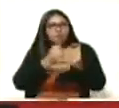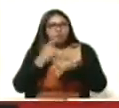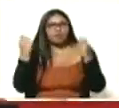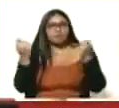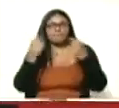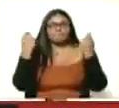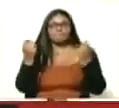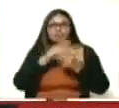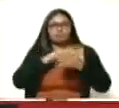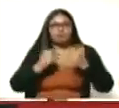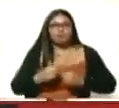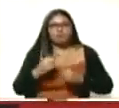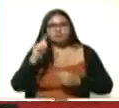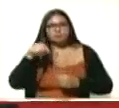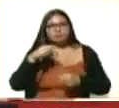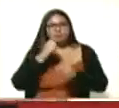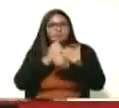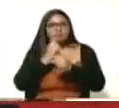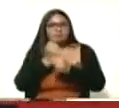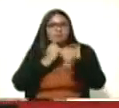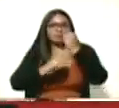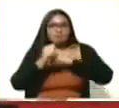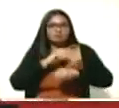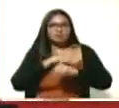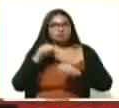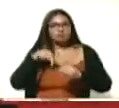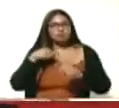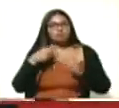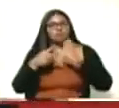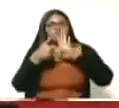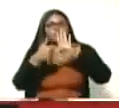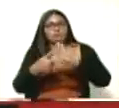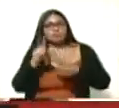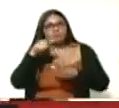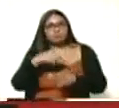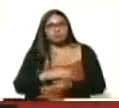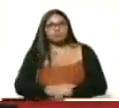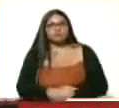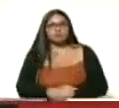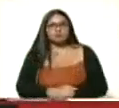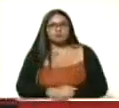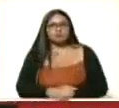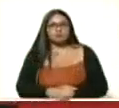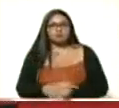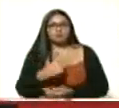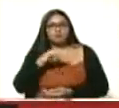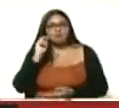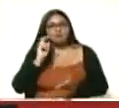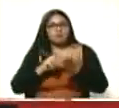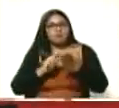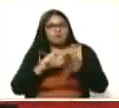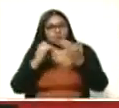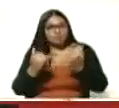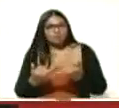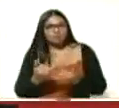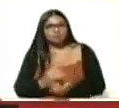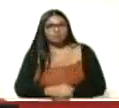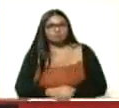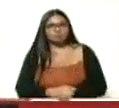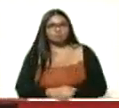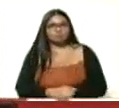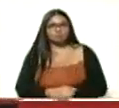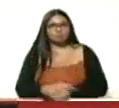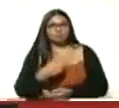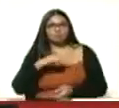y de también del trabajo de la defensa, obviamente en demostrar tanto mostrar su inocencia como mostrar la verdad, pues se han